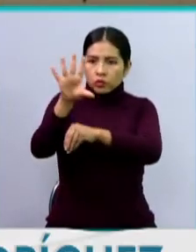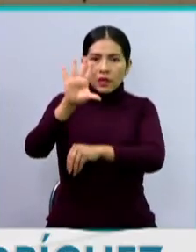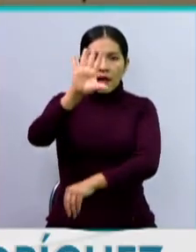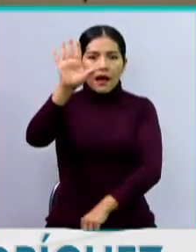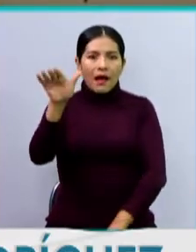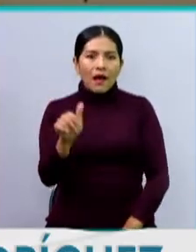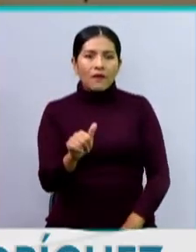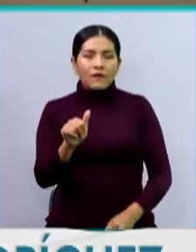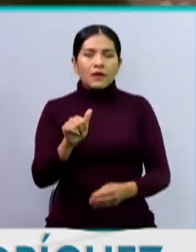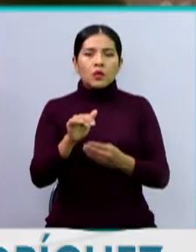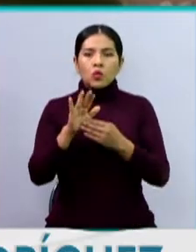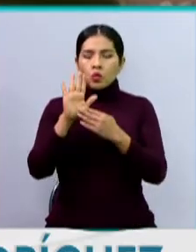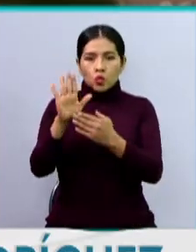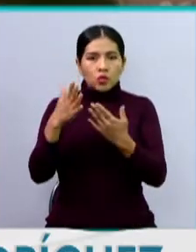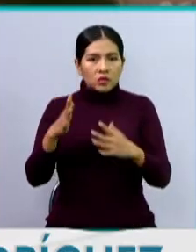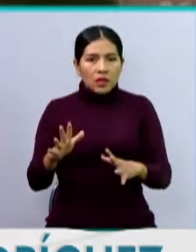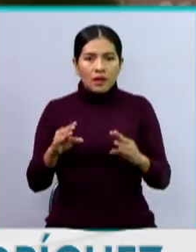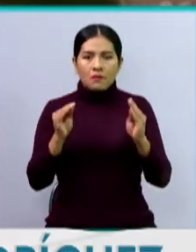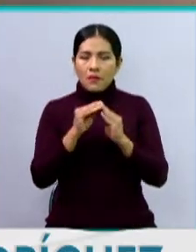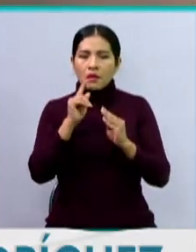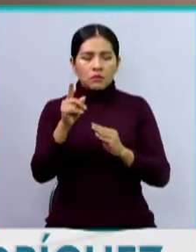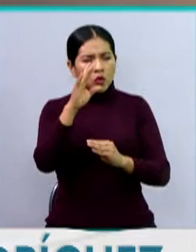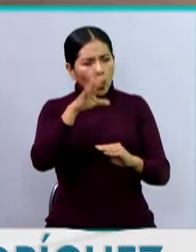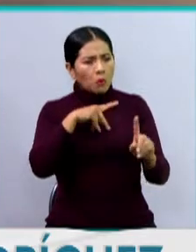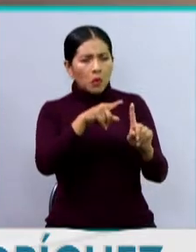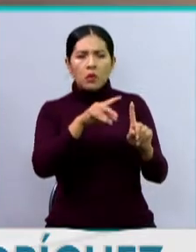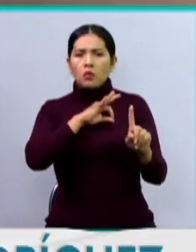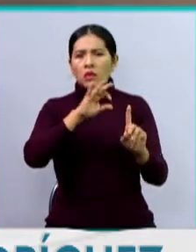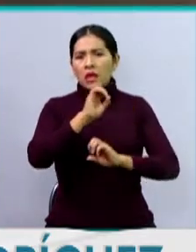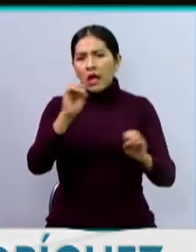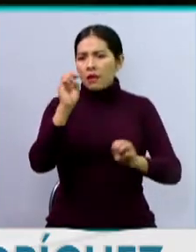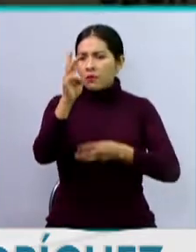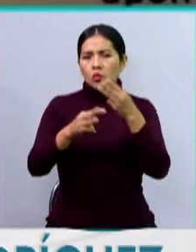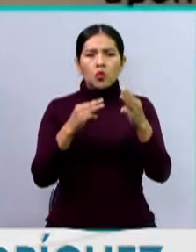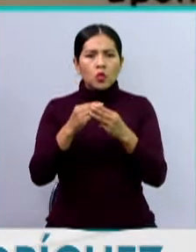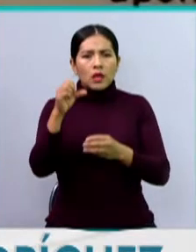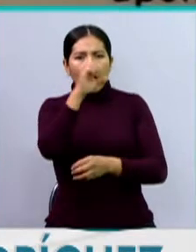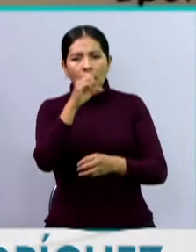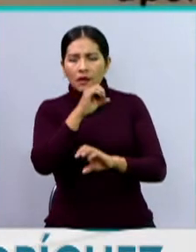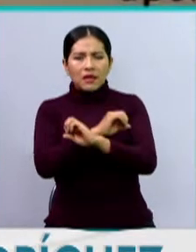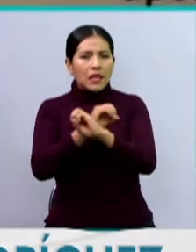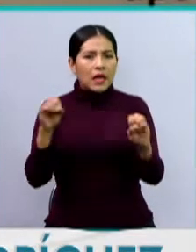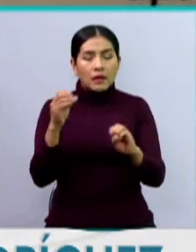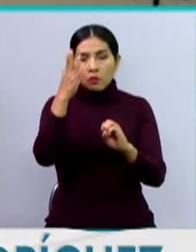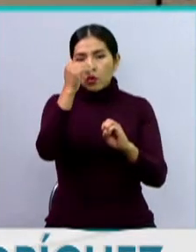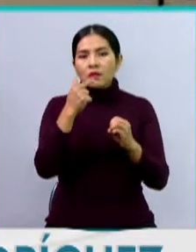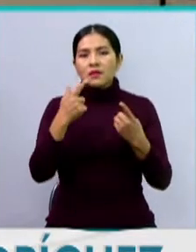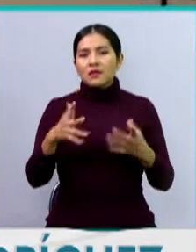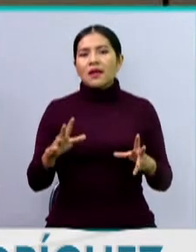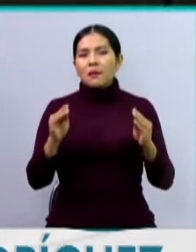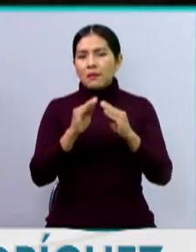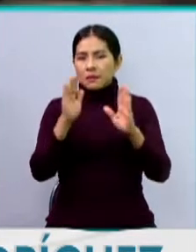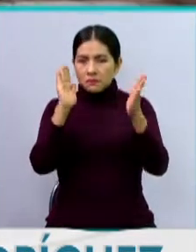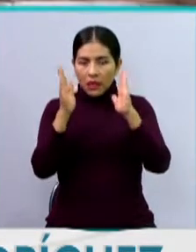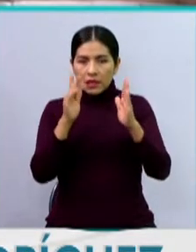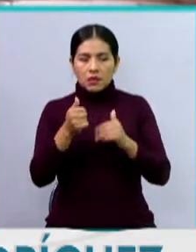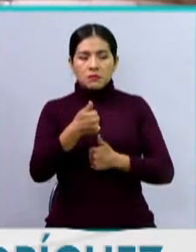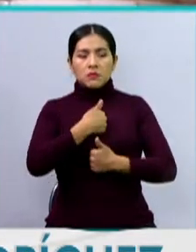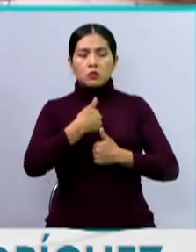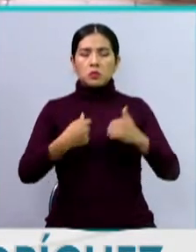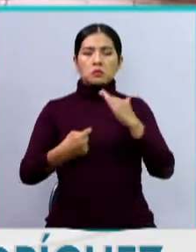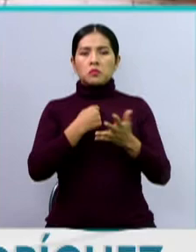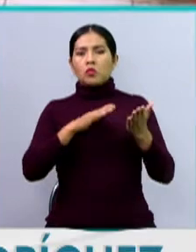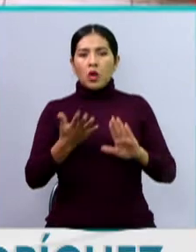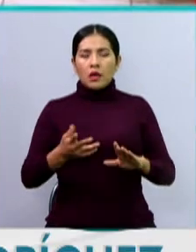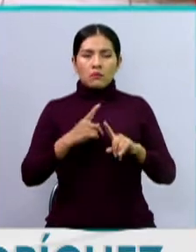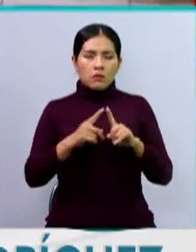África juraban que el músico no daba conciertos ni era notorio en el mundo porque supuestamente, en teoría, se había suicidado, grande